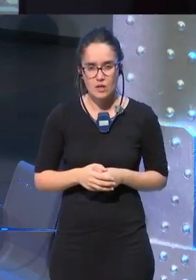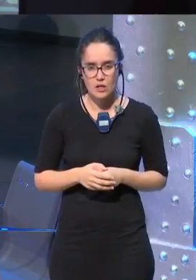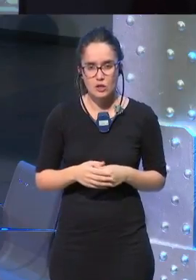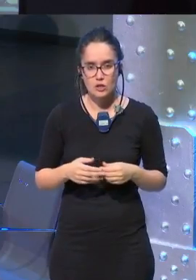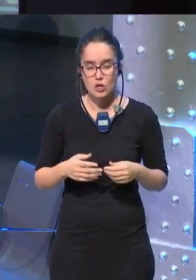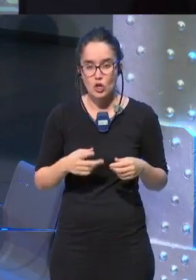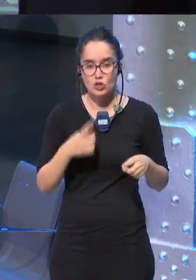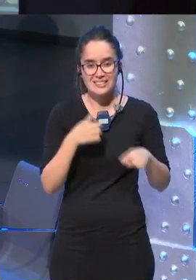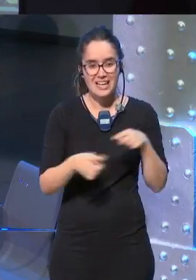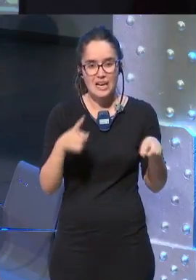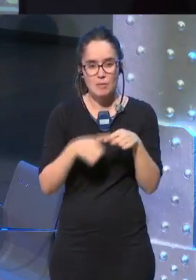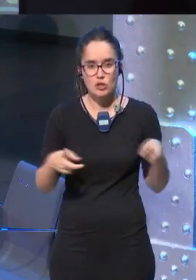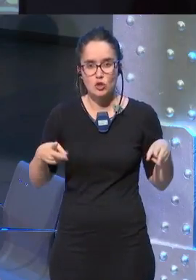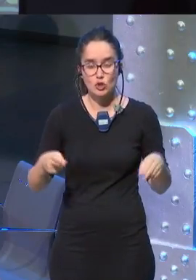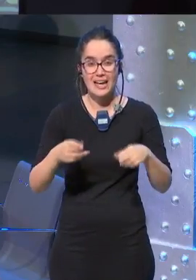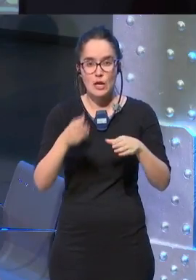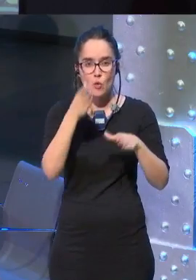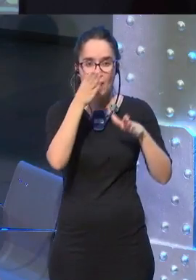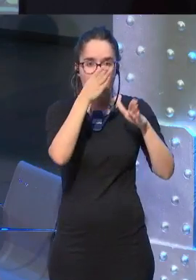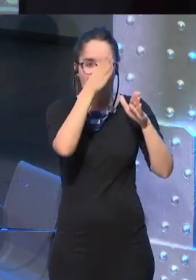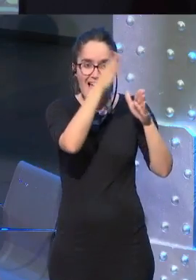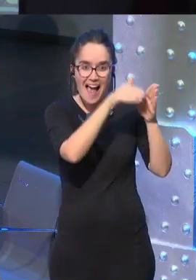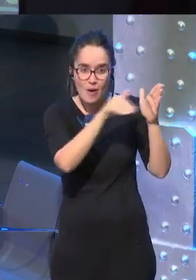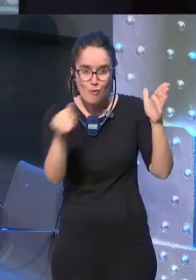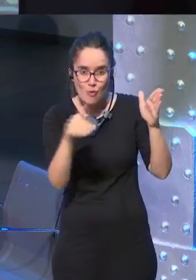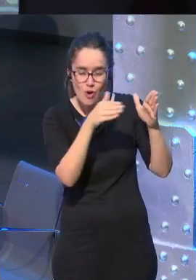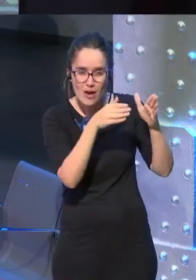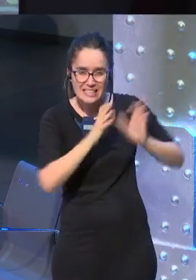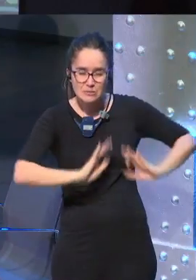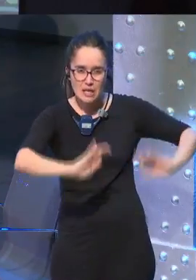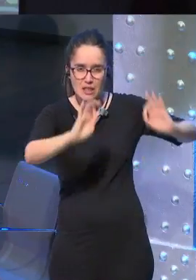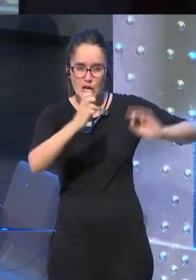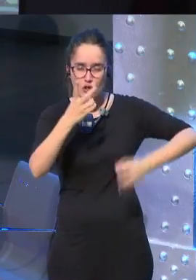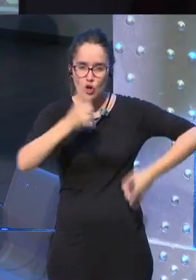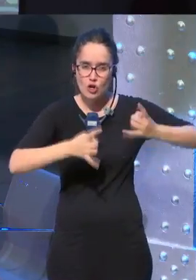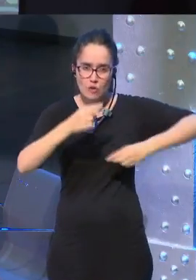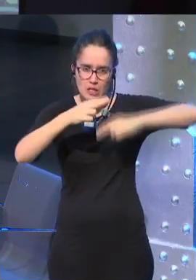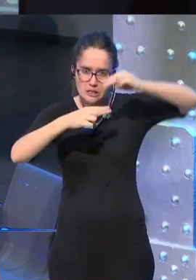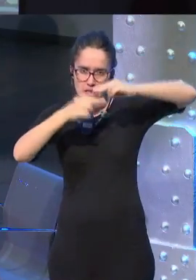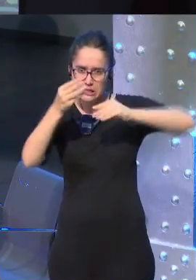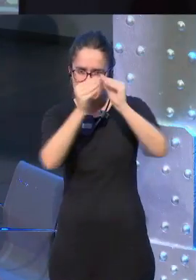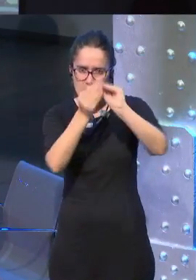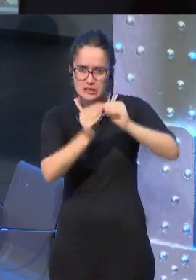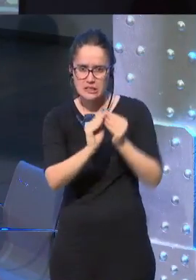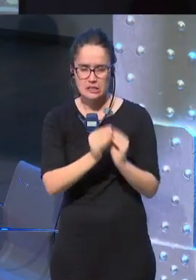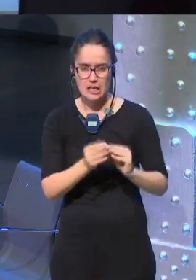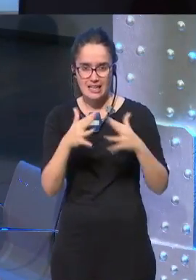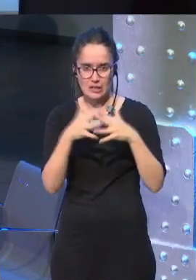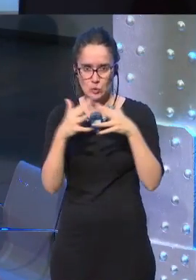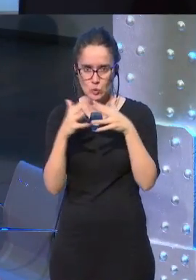es cortar los elementos en un ángulo especial y 2 robots montan la estructura.